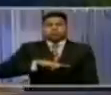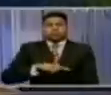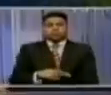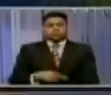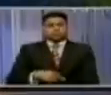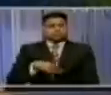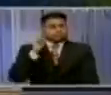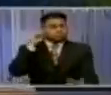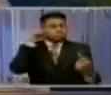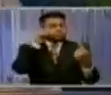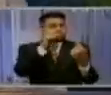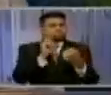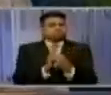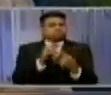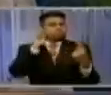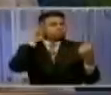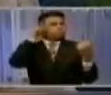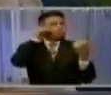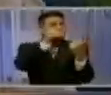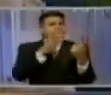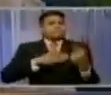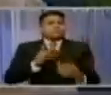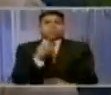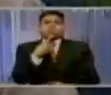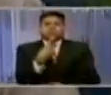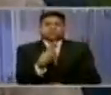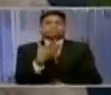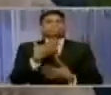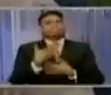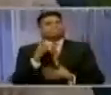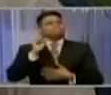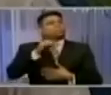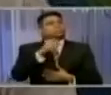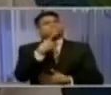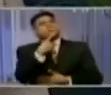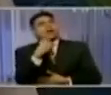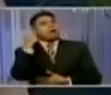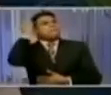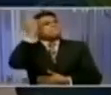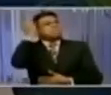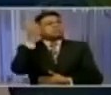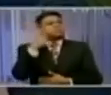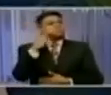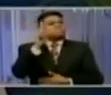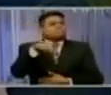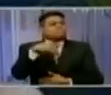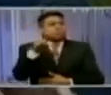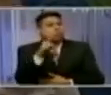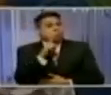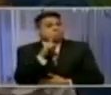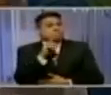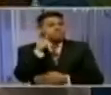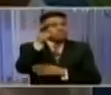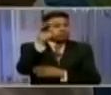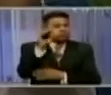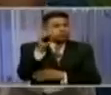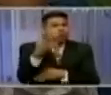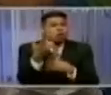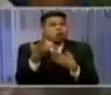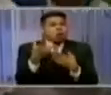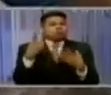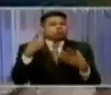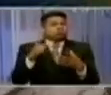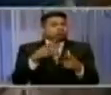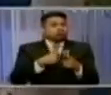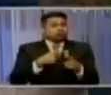podemos decir si hemos avanzado o no hemos avanzado. ¿Cuál es el hecho social más importante